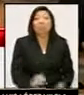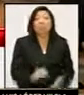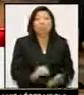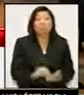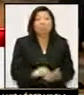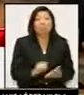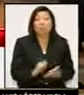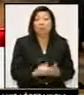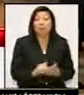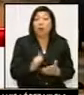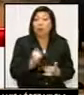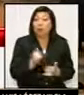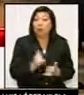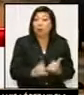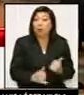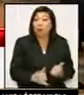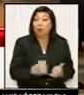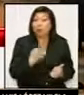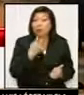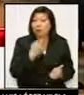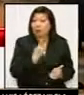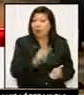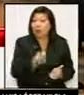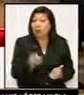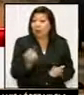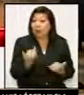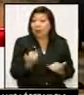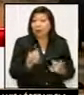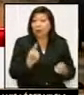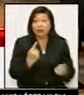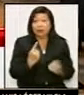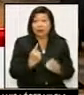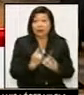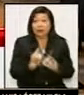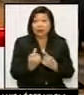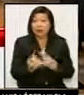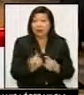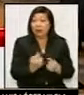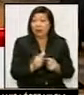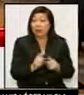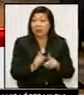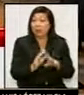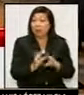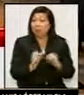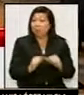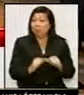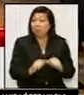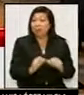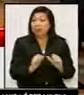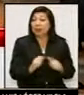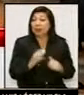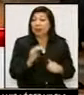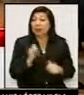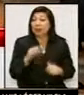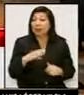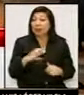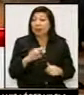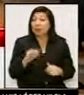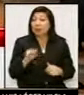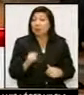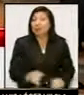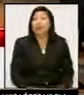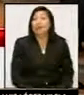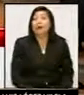Y dadas las múltiples quejas de las que ustedes tienen conocimiento, que están directamente relacionadas con la evaluación permanente que debe hacer Indecopi respecto de la calidad